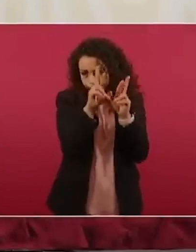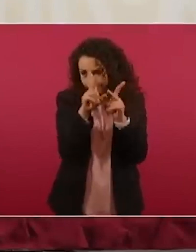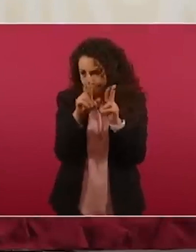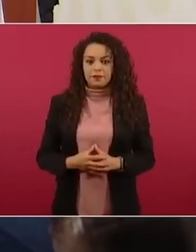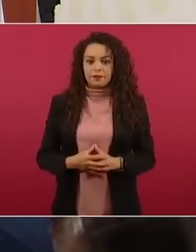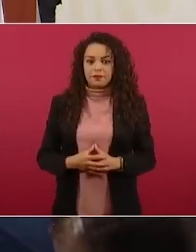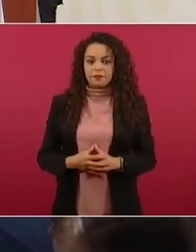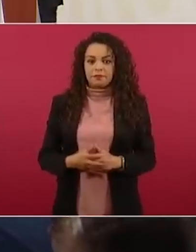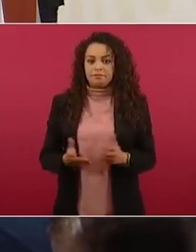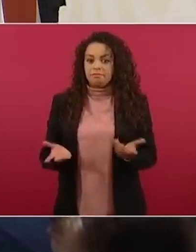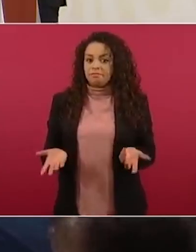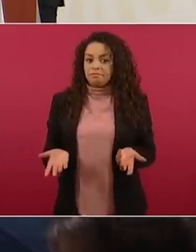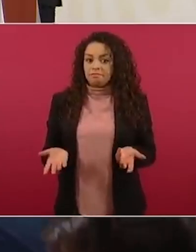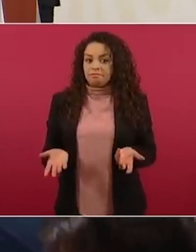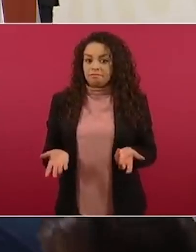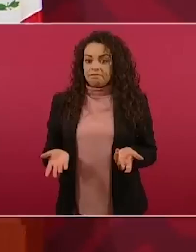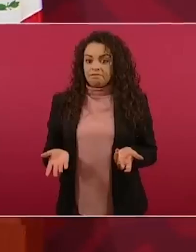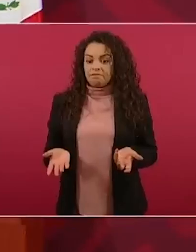ecológica,